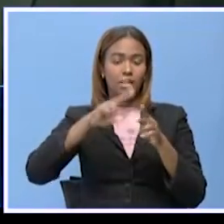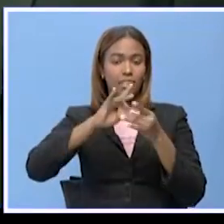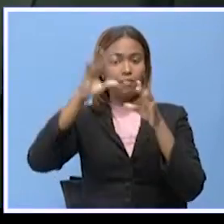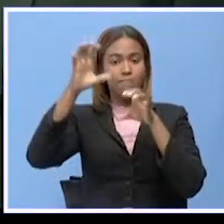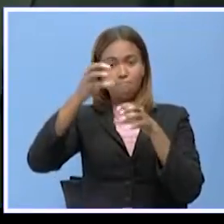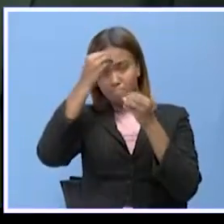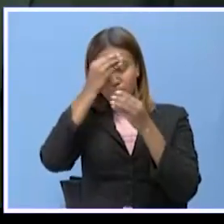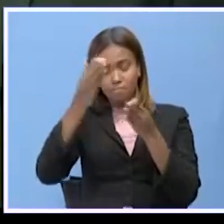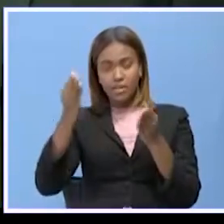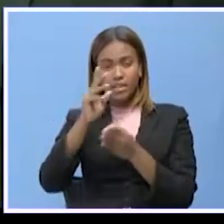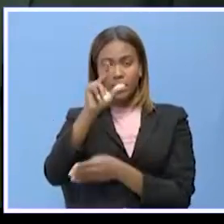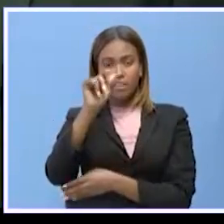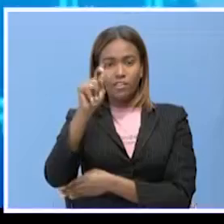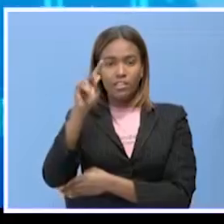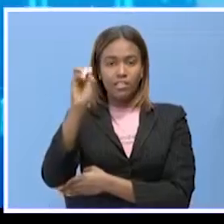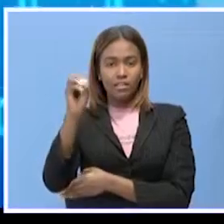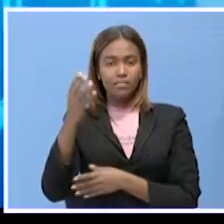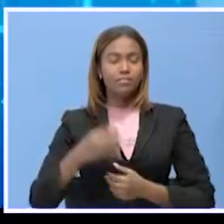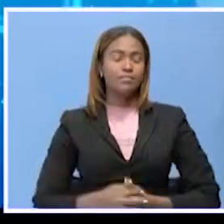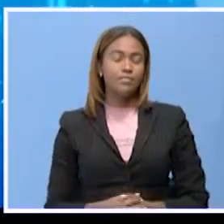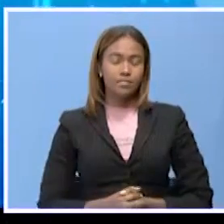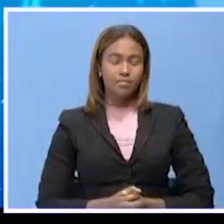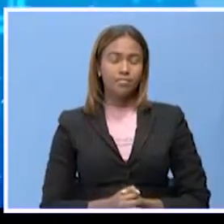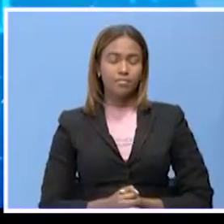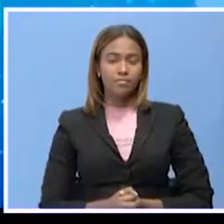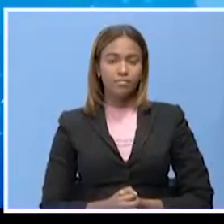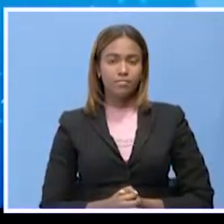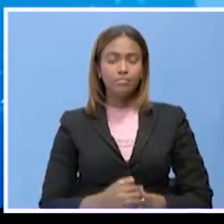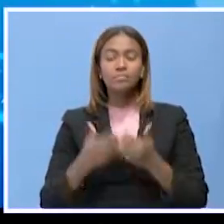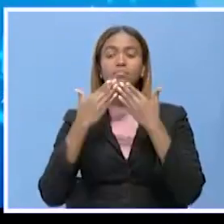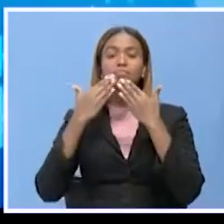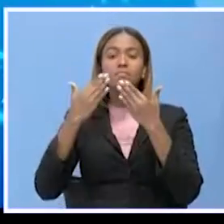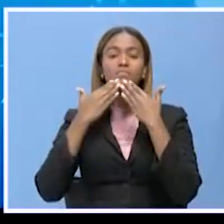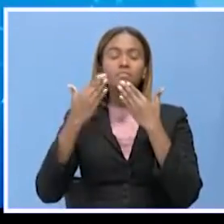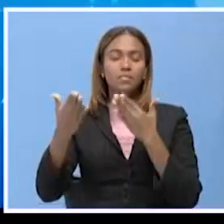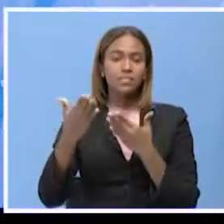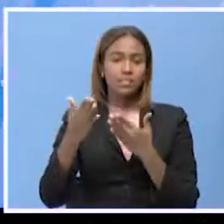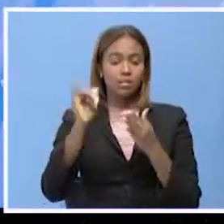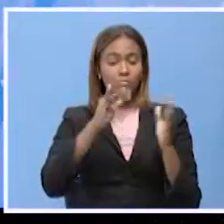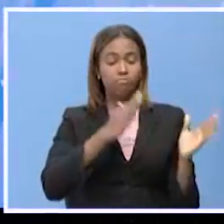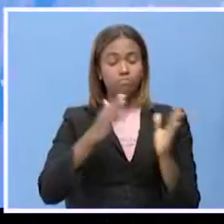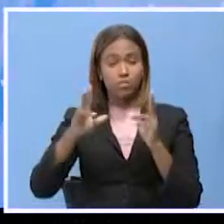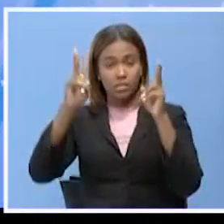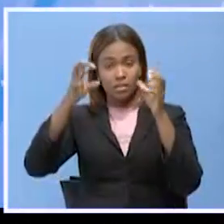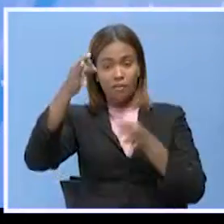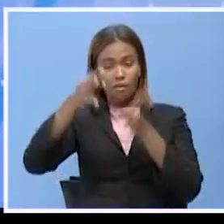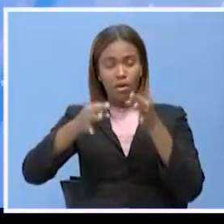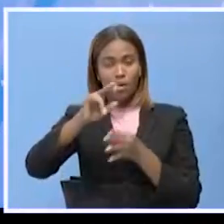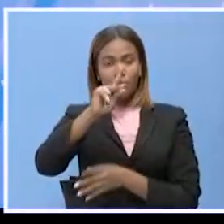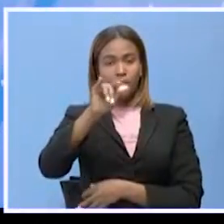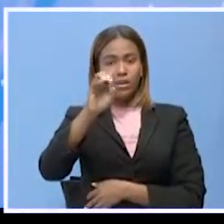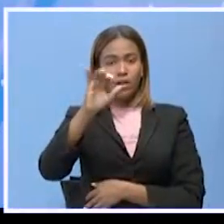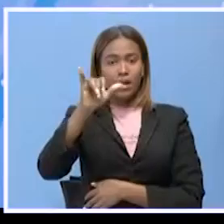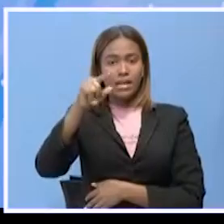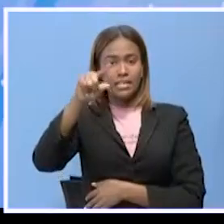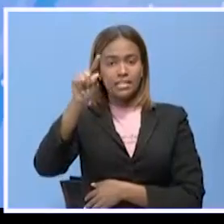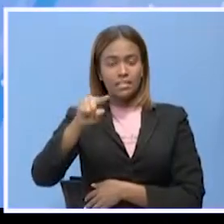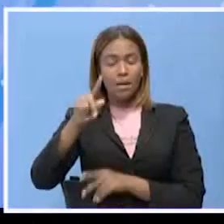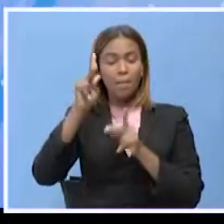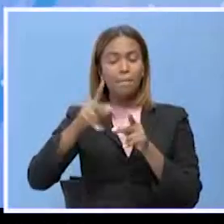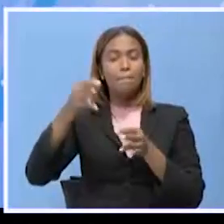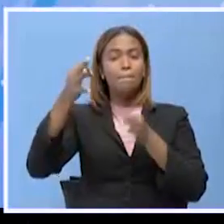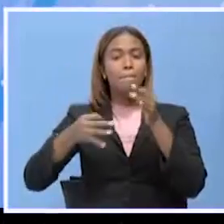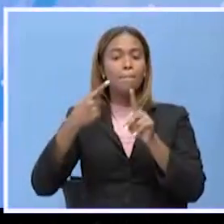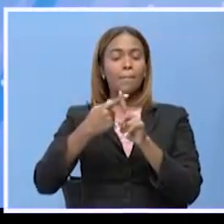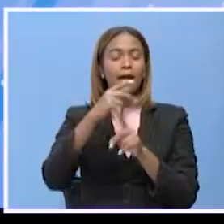Meteorología, les informó Heriberto Fabián. Gracias, Heriberto. En otro tema, el abogado Plutarco Jaques, representante legal de